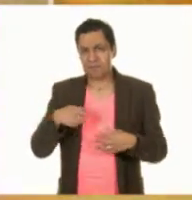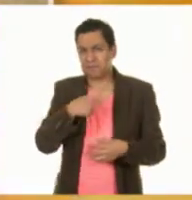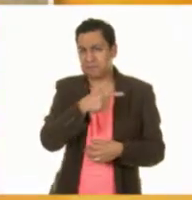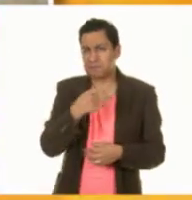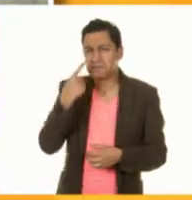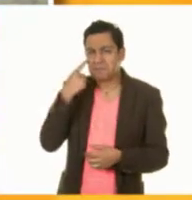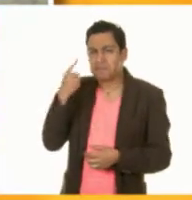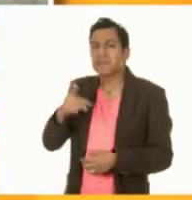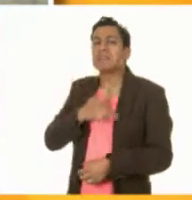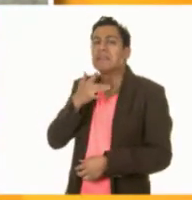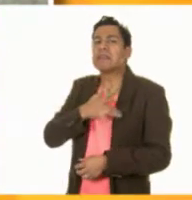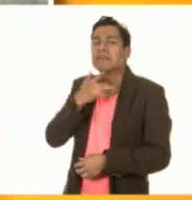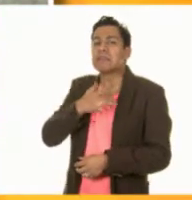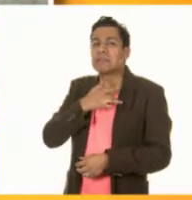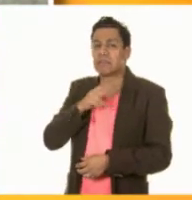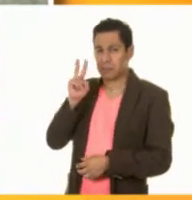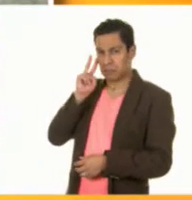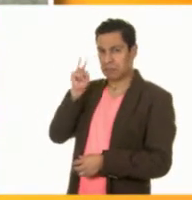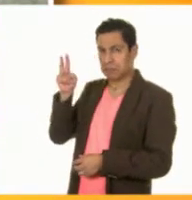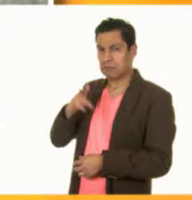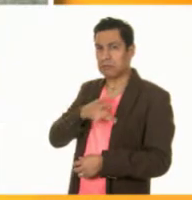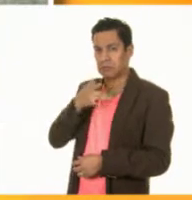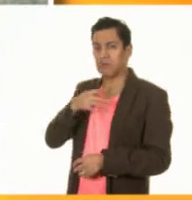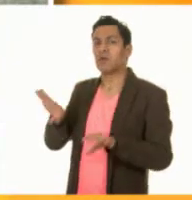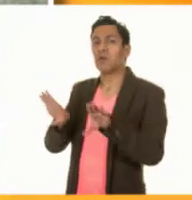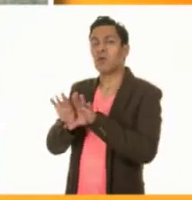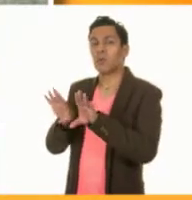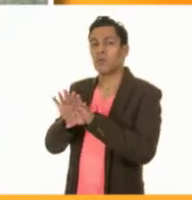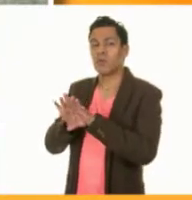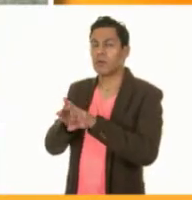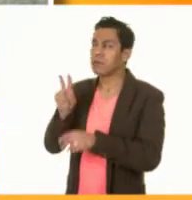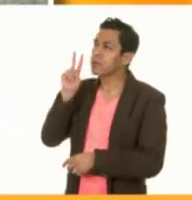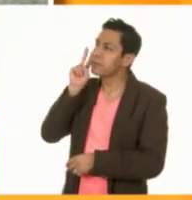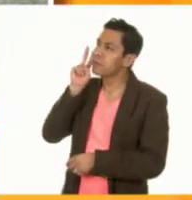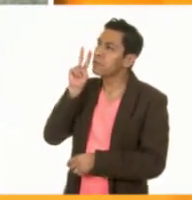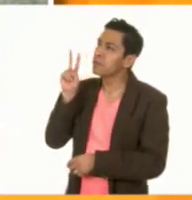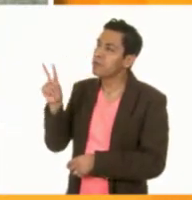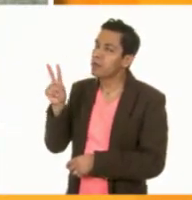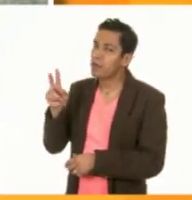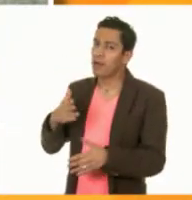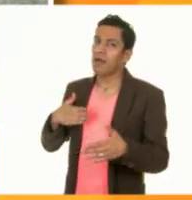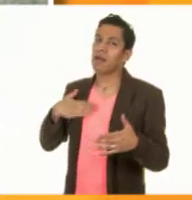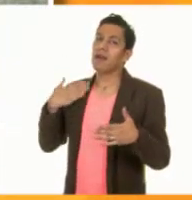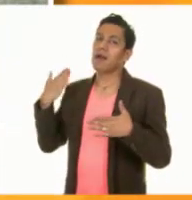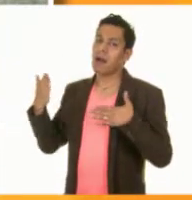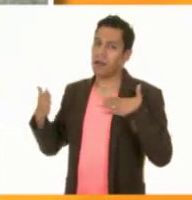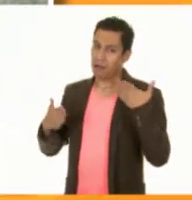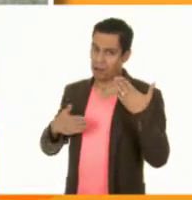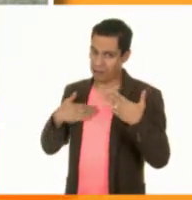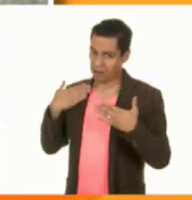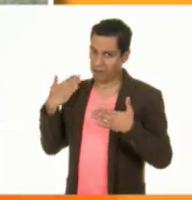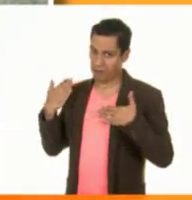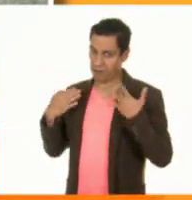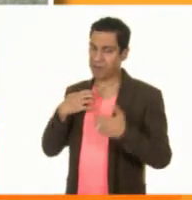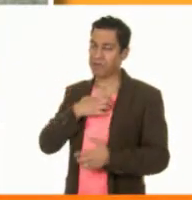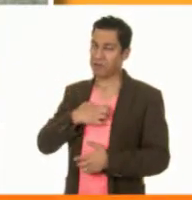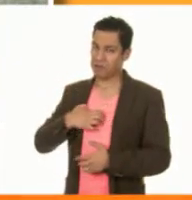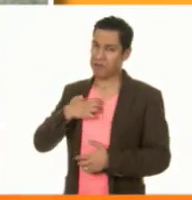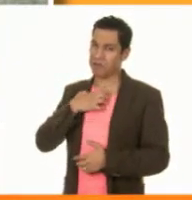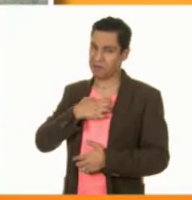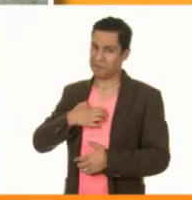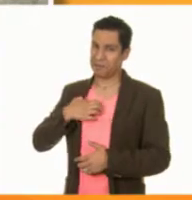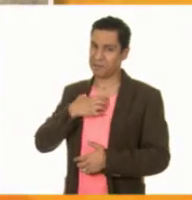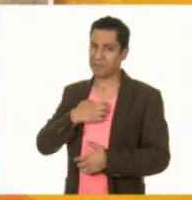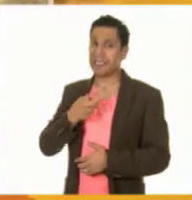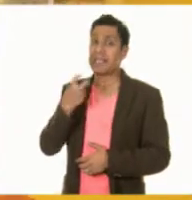imagen? Uy, la verdad, verla me hace sentir alegría y cierto placer. Eso